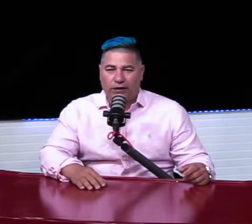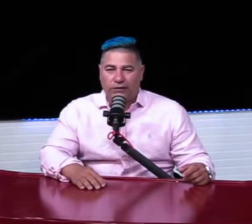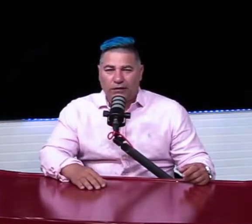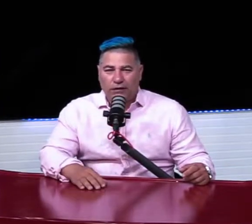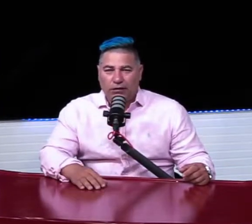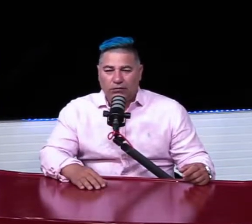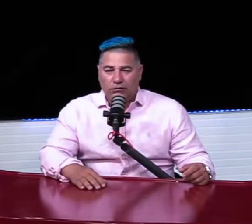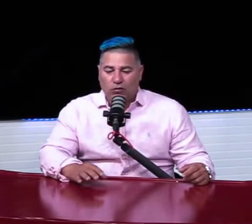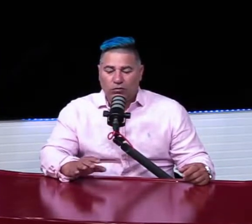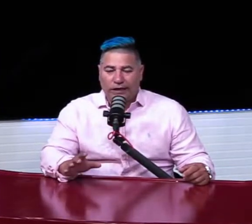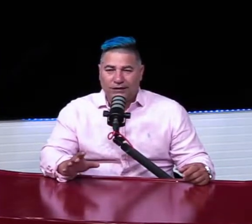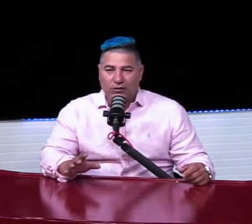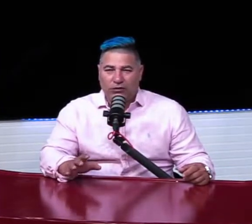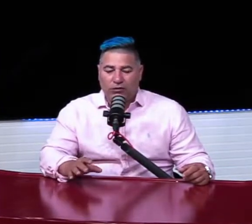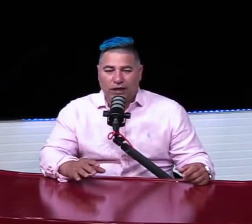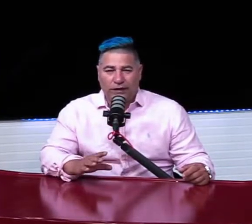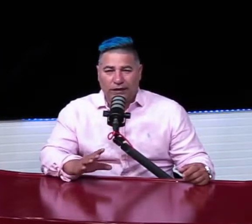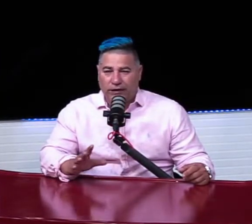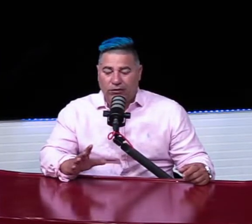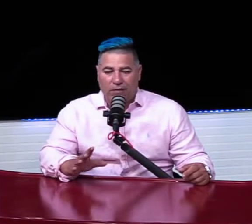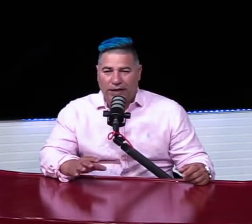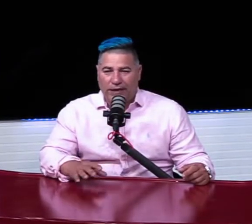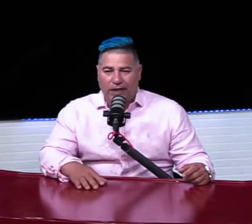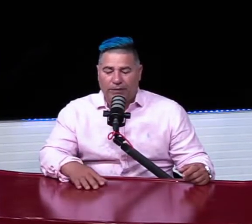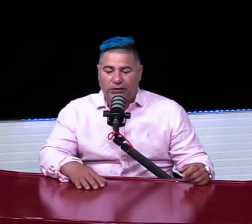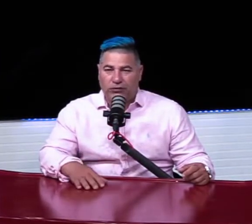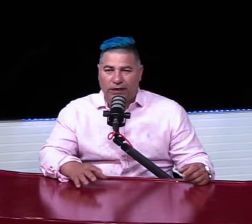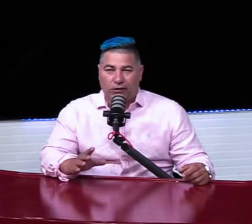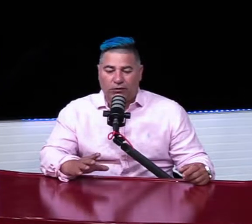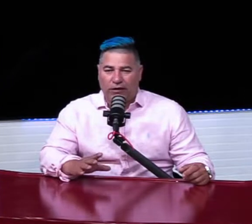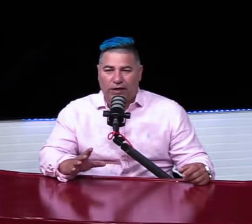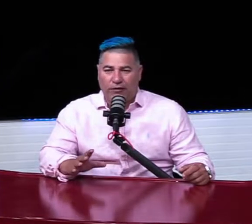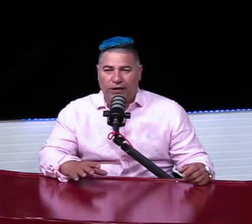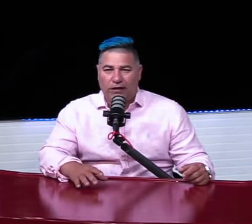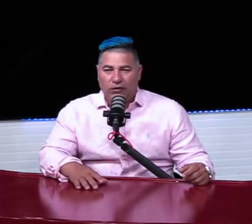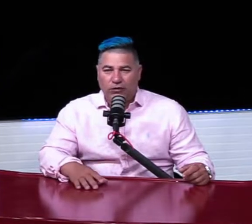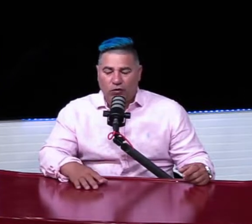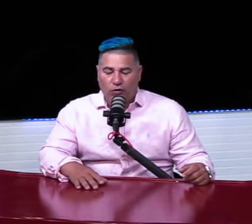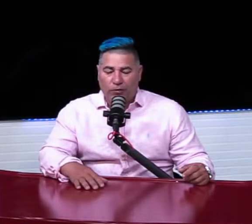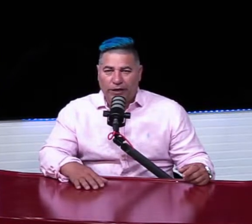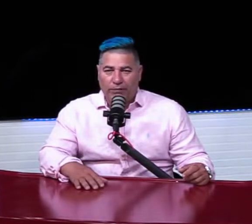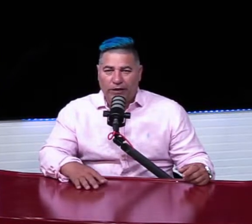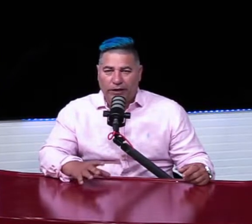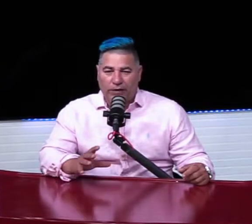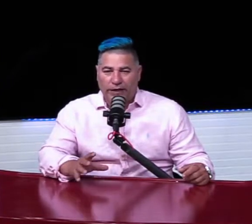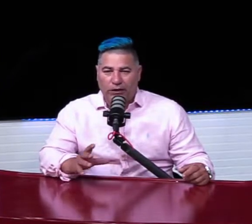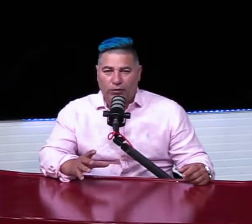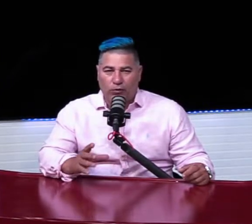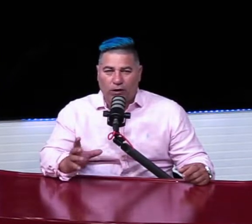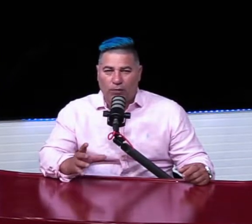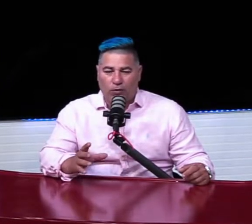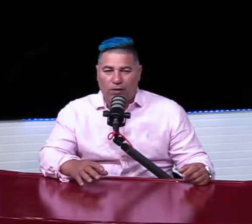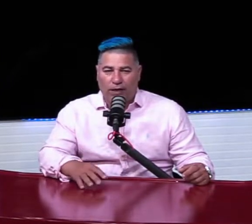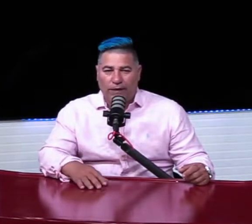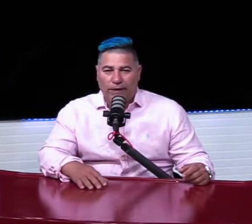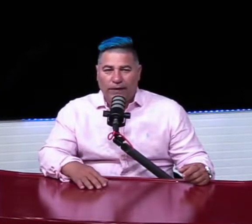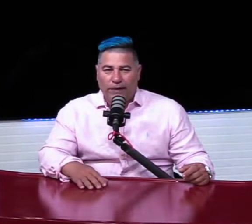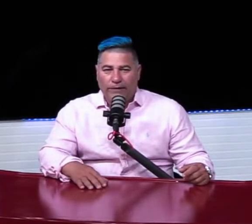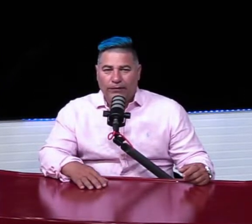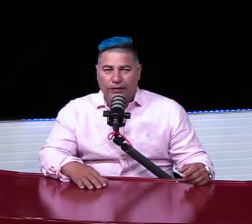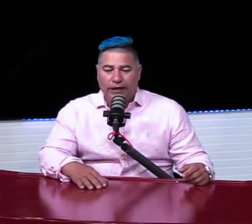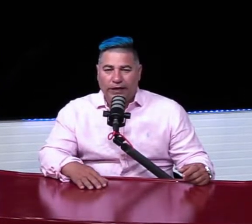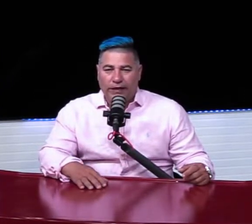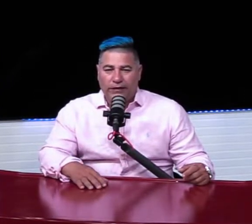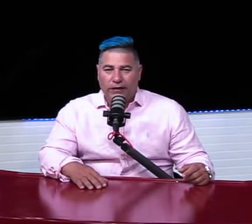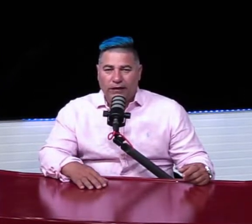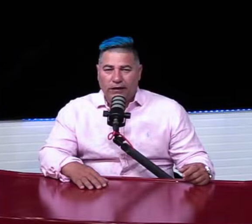Florida, un crecimiento grande, tiene unas máquinas impresionantes. Ustedes van a ver, yo voy a poner el video para que conozca un poco más